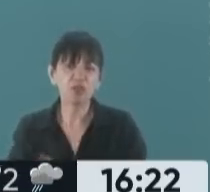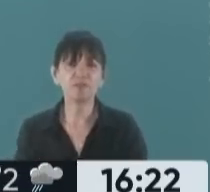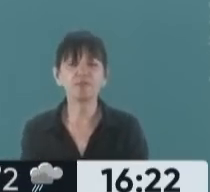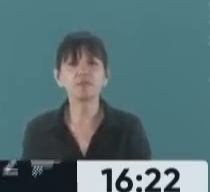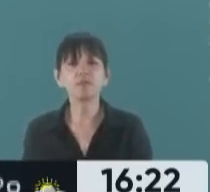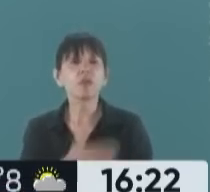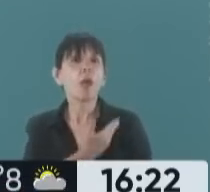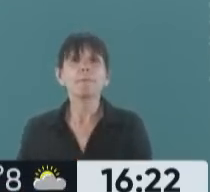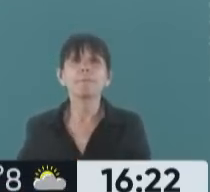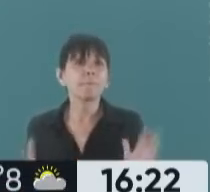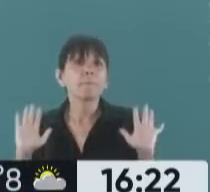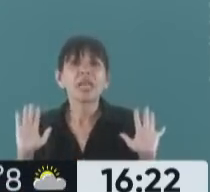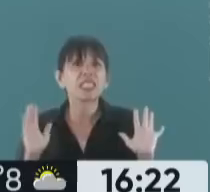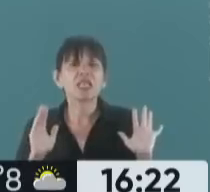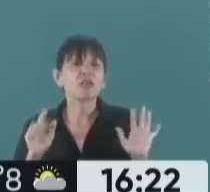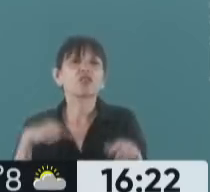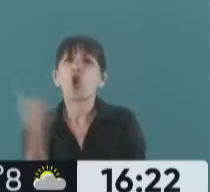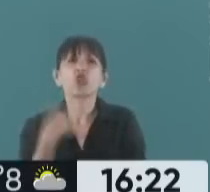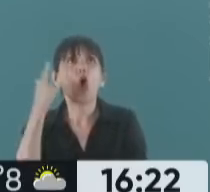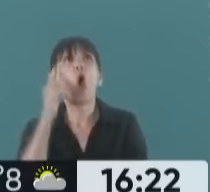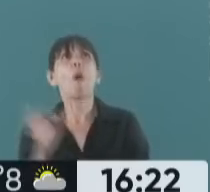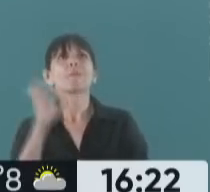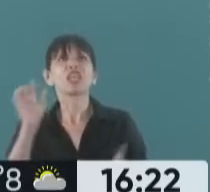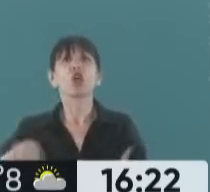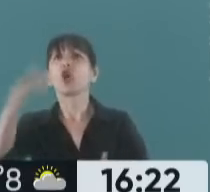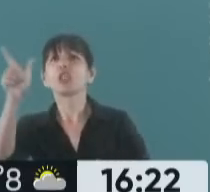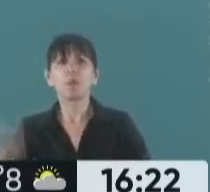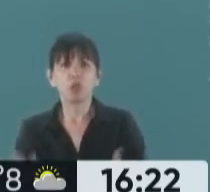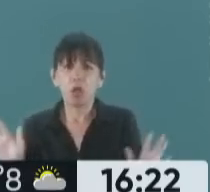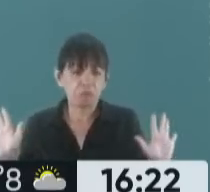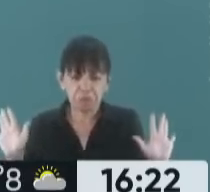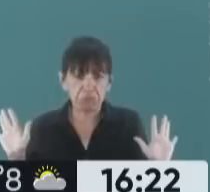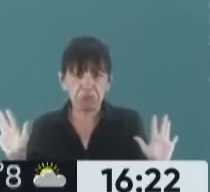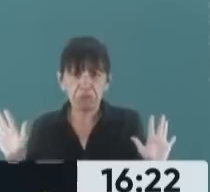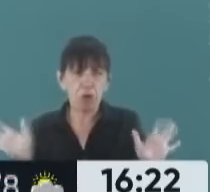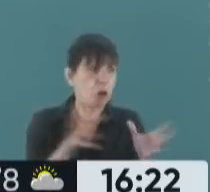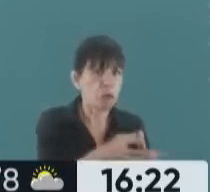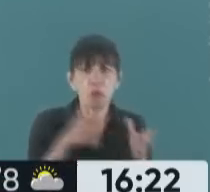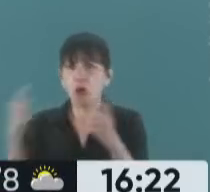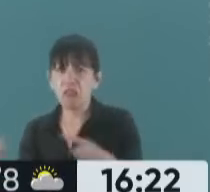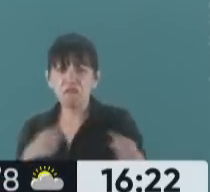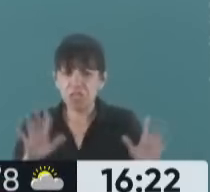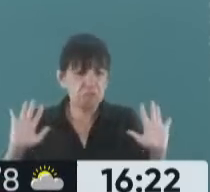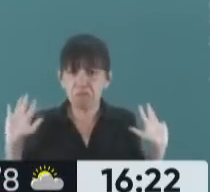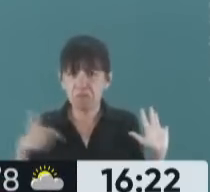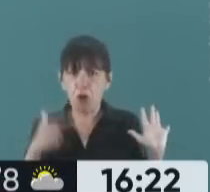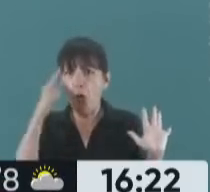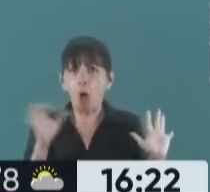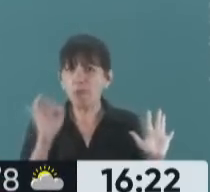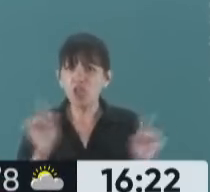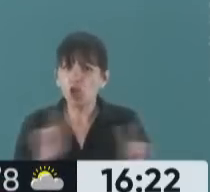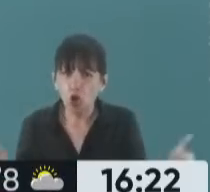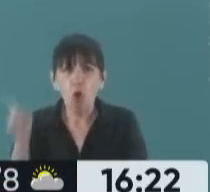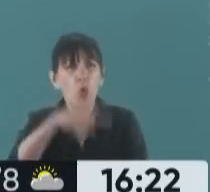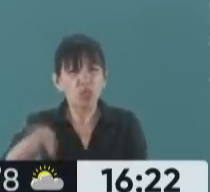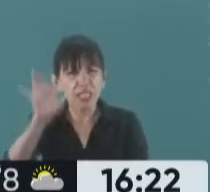El presidente no nos dedicamos a opinar sobre off. No lo hago ni por un lado ni para el otro, a pesar de que ustedes saben que tuvimos un